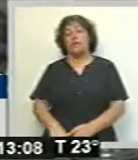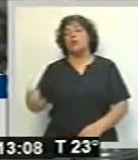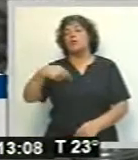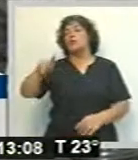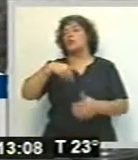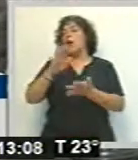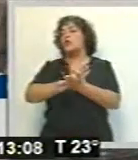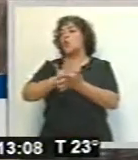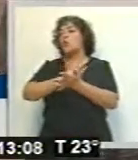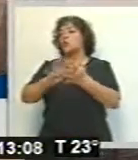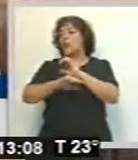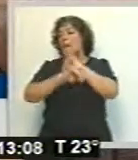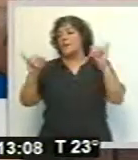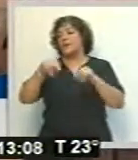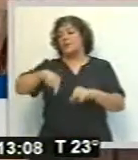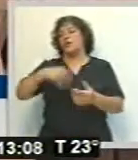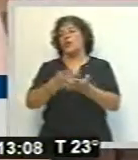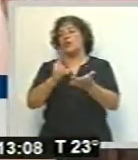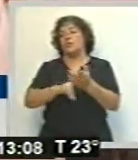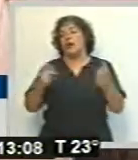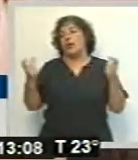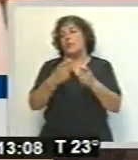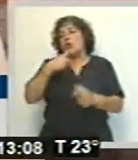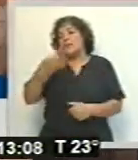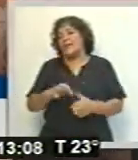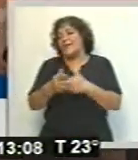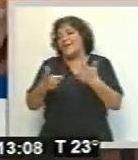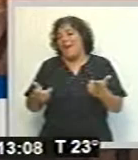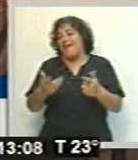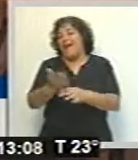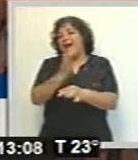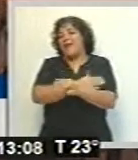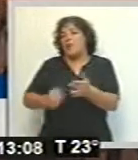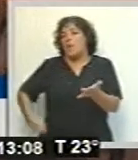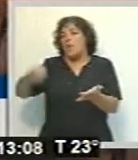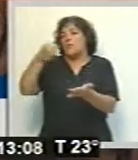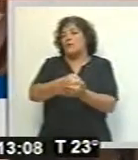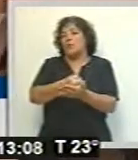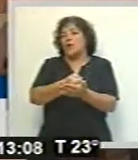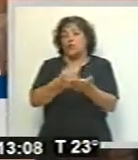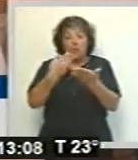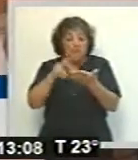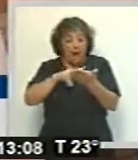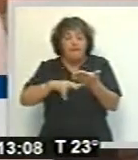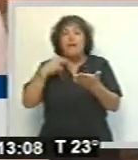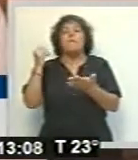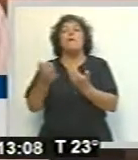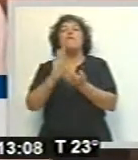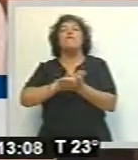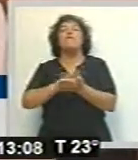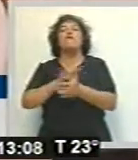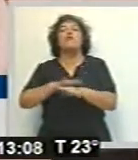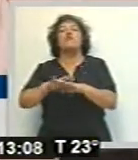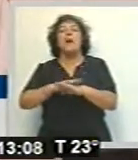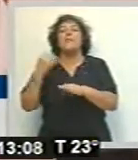anuncios de la prensa. De nuevo, esta es una reunión que no es seria en el sentido de que no tenemos previamente el presupuesto en la mano para discutir sobre fundamento. Pero los números que ha